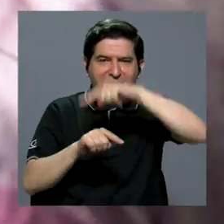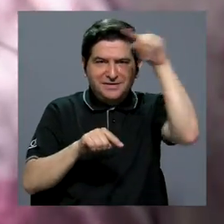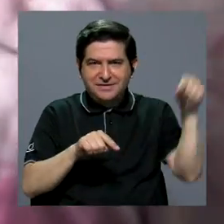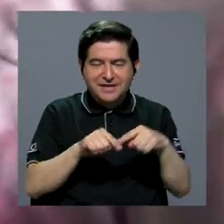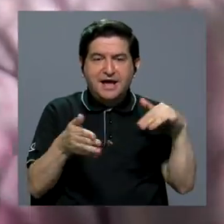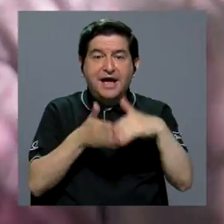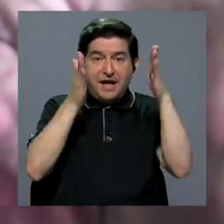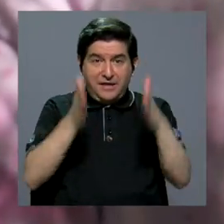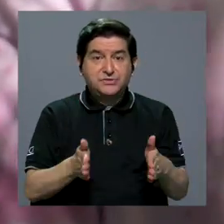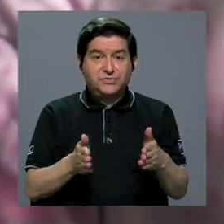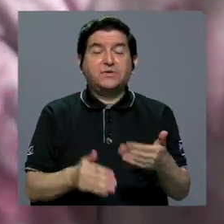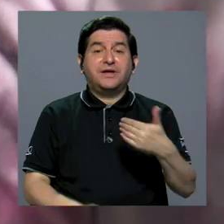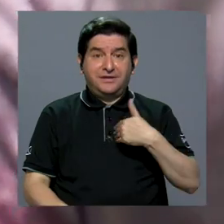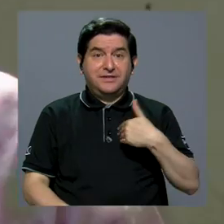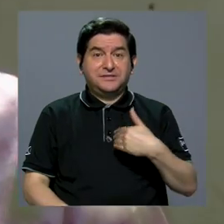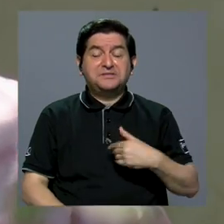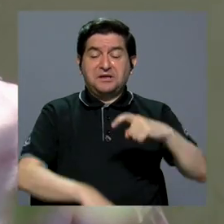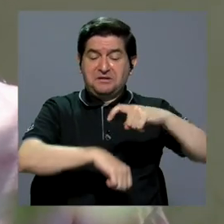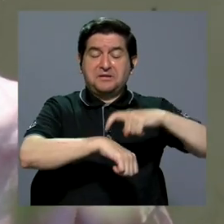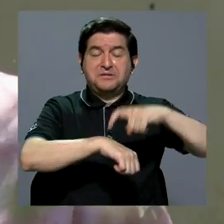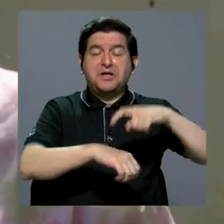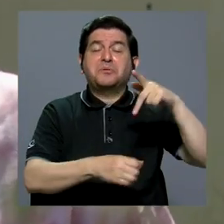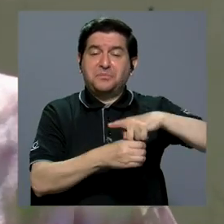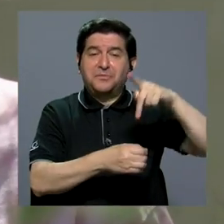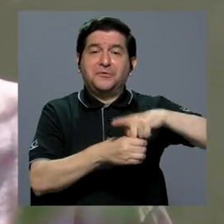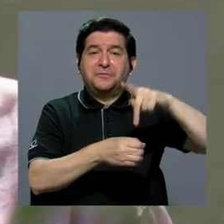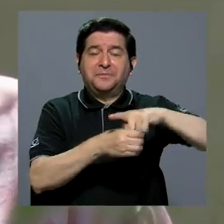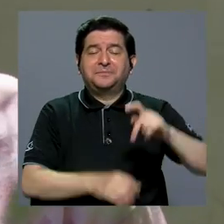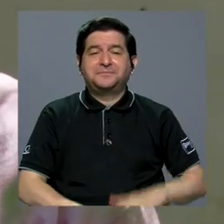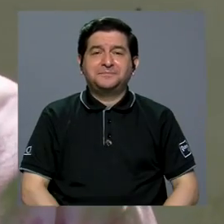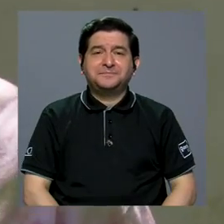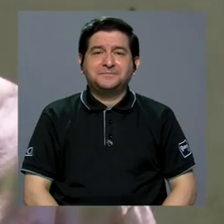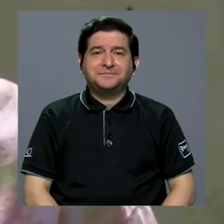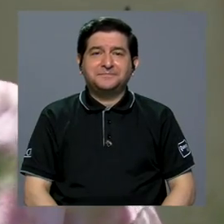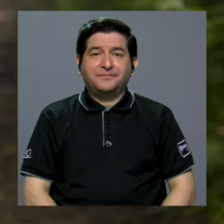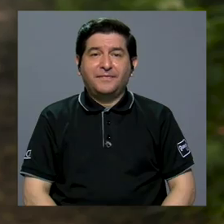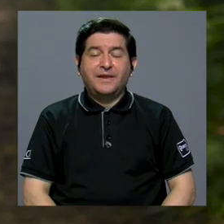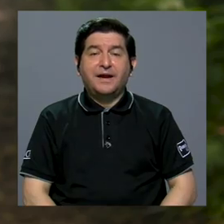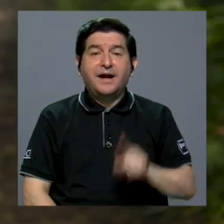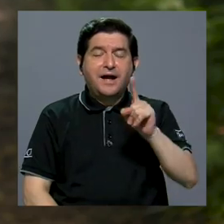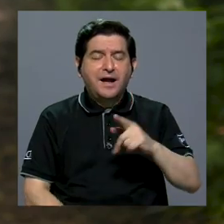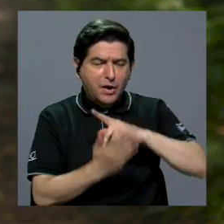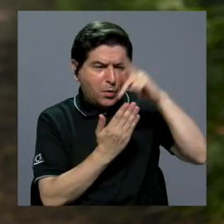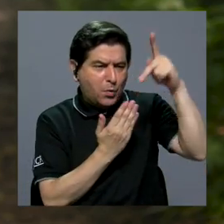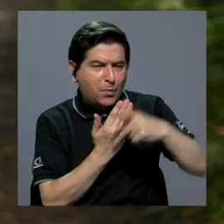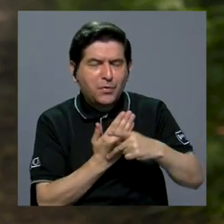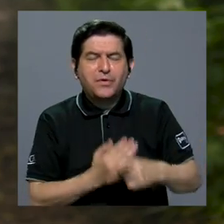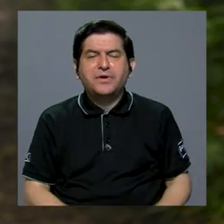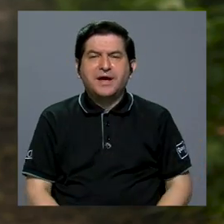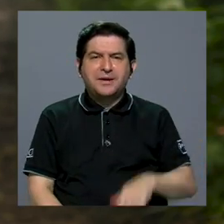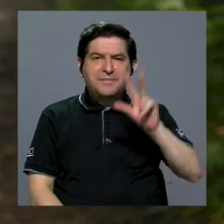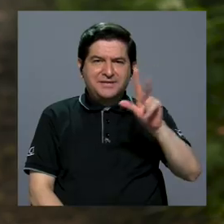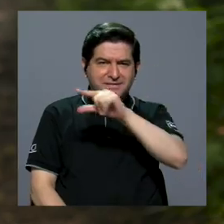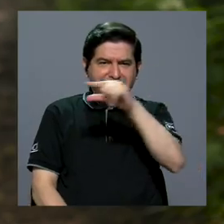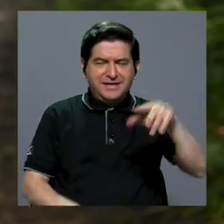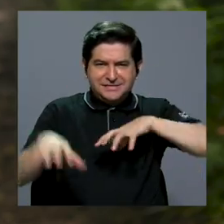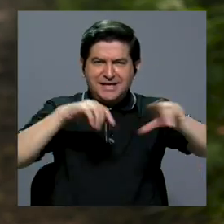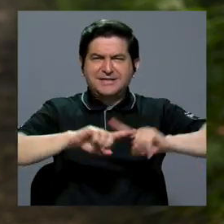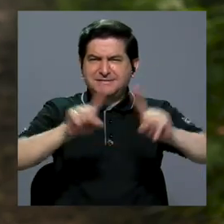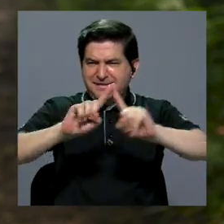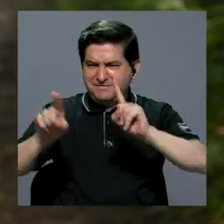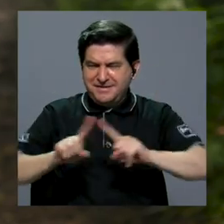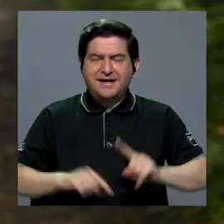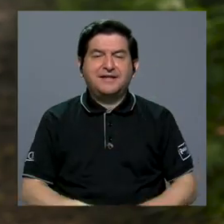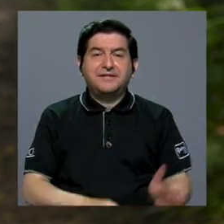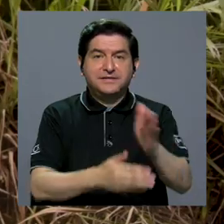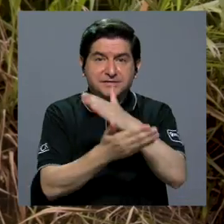los estudiantes tienen más disponibilidad para participar. Y entonces se hizo una programación de 3 semanas de actividades diferentes.